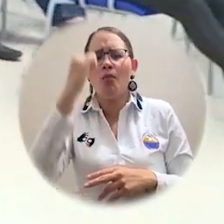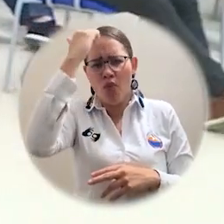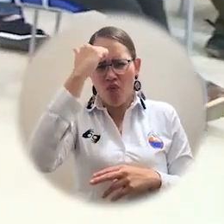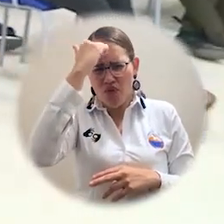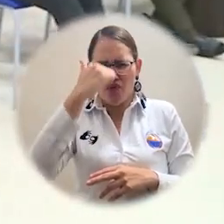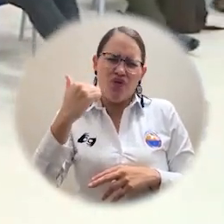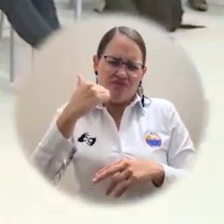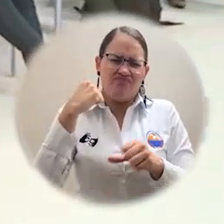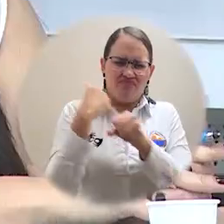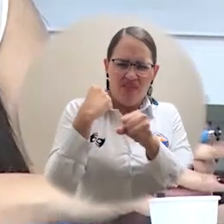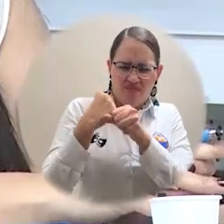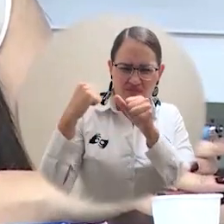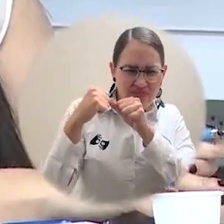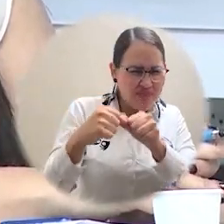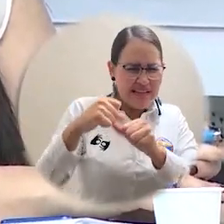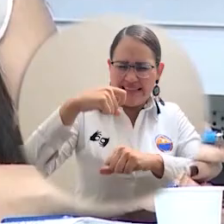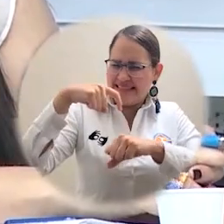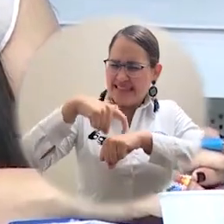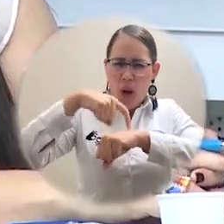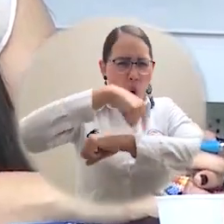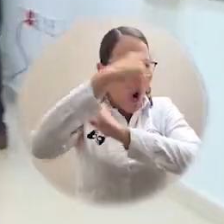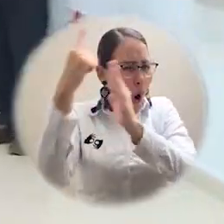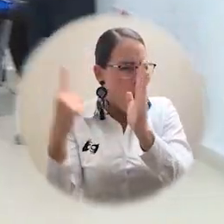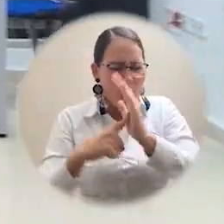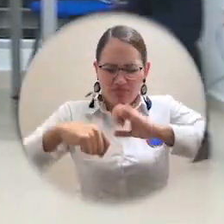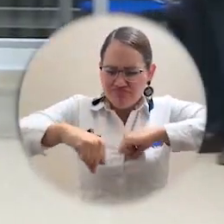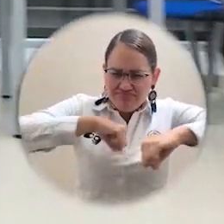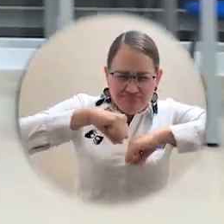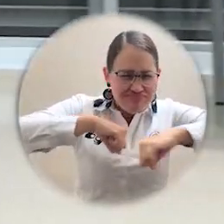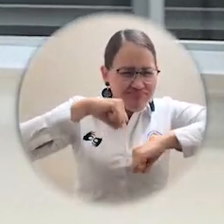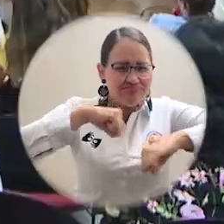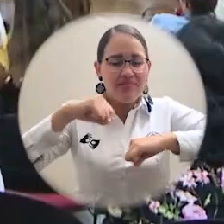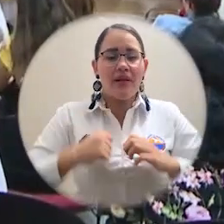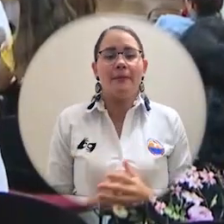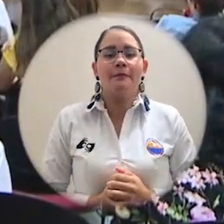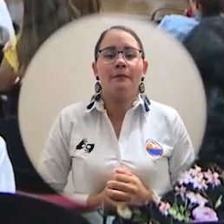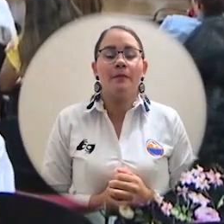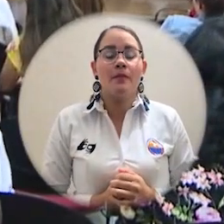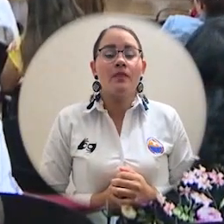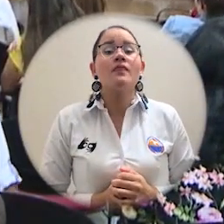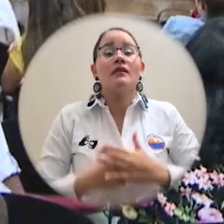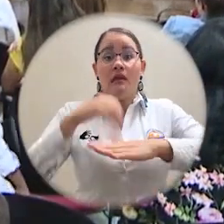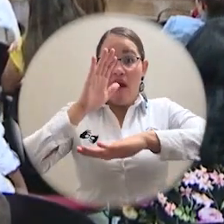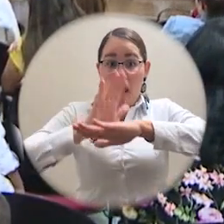36 docentes de tiempo completo. Es un esfuerzo